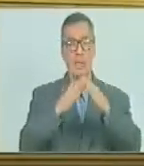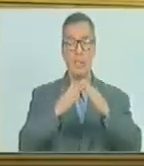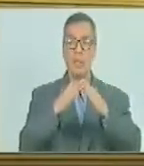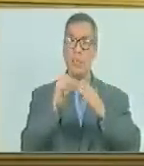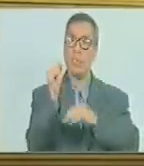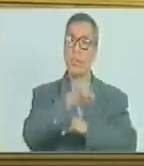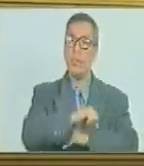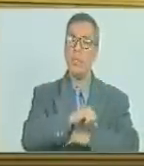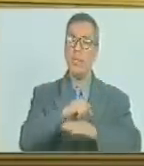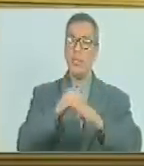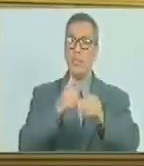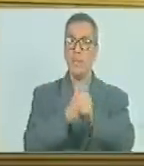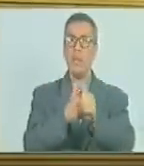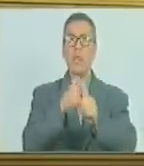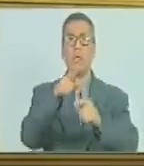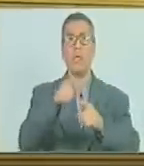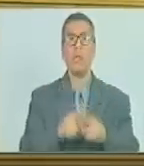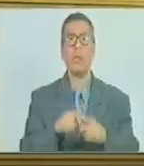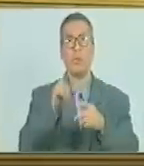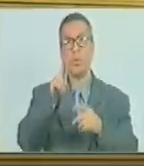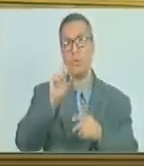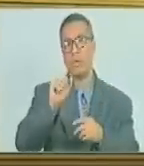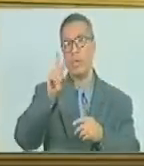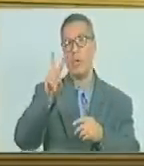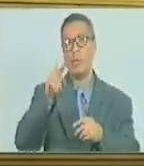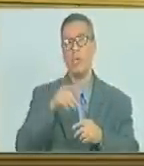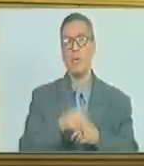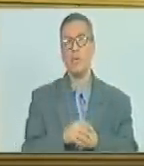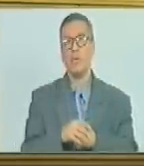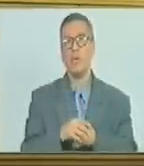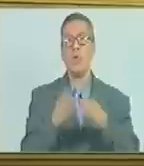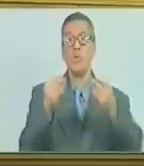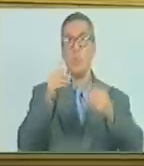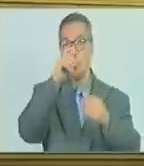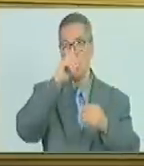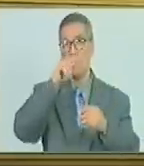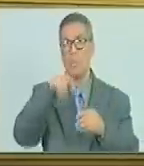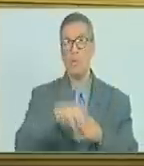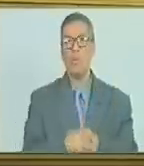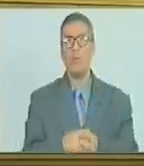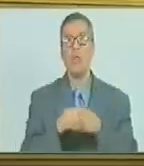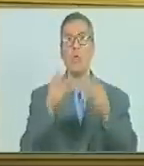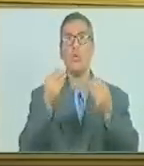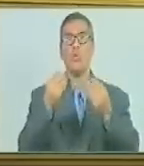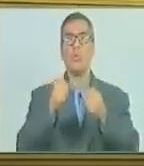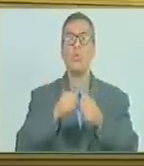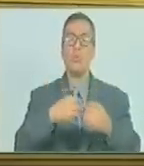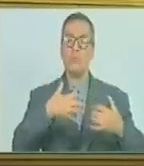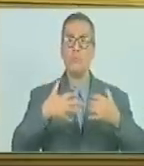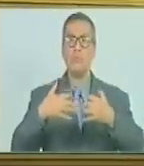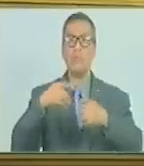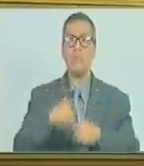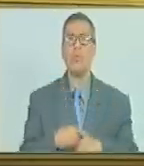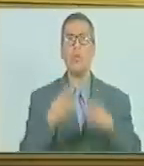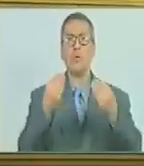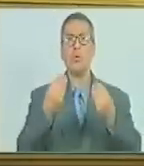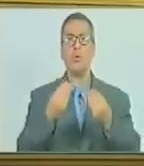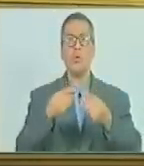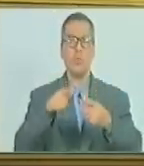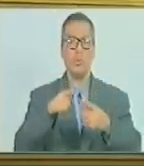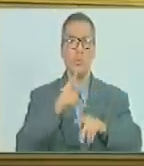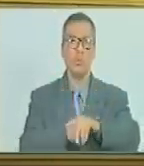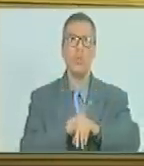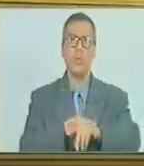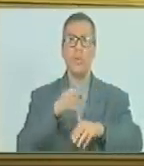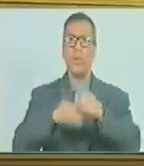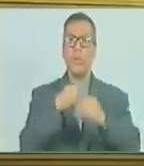sí, la Universidad Central de Venezuela, por muchos años y por muchas luchas y por muchas coyunturas,